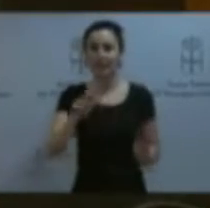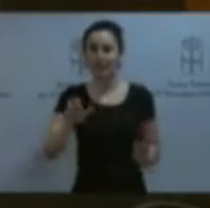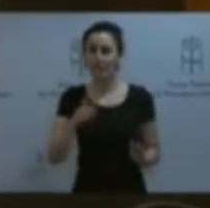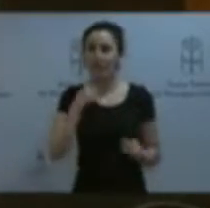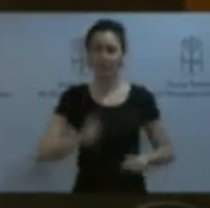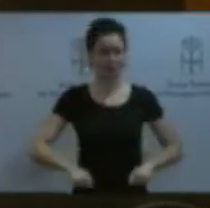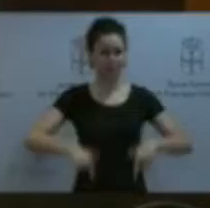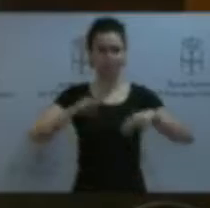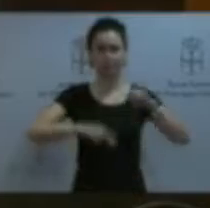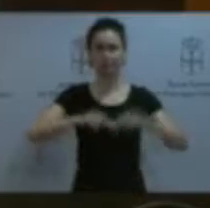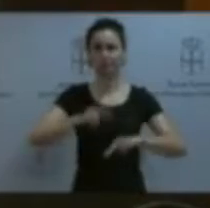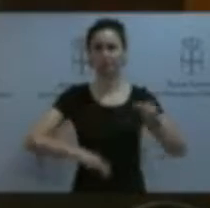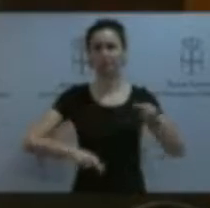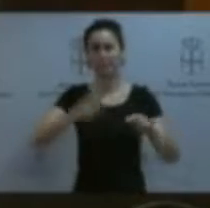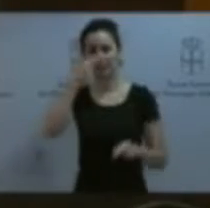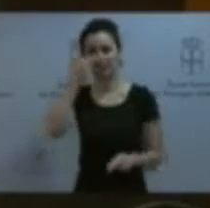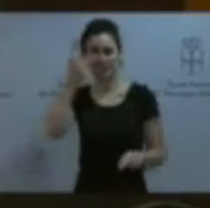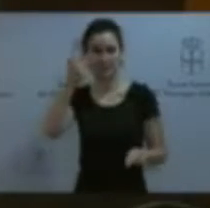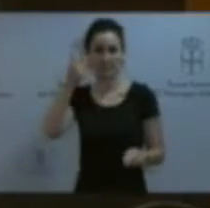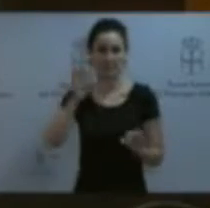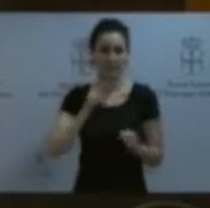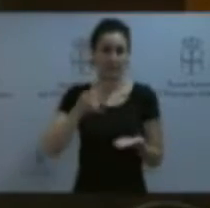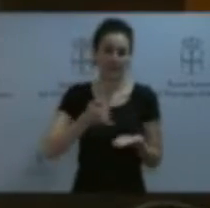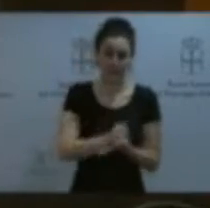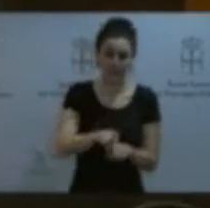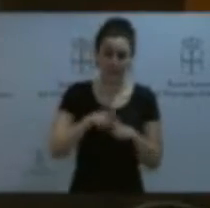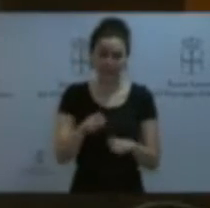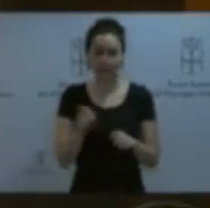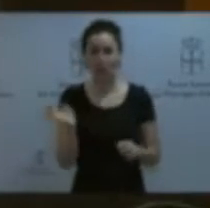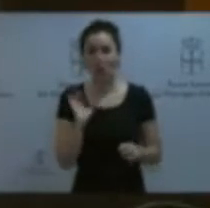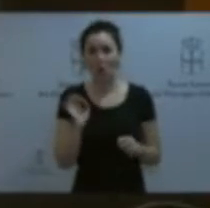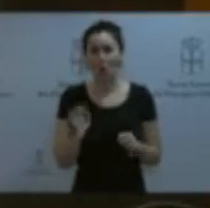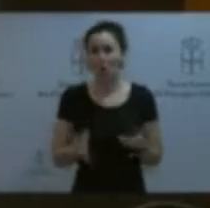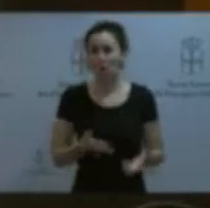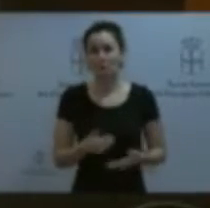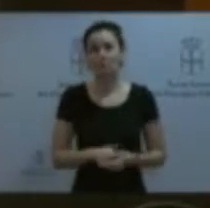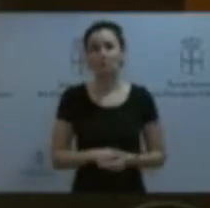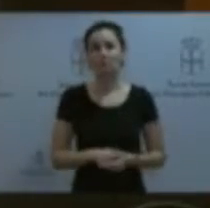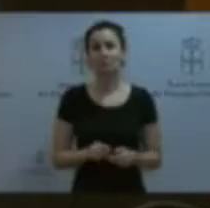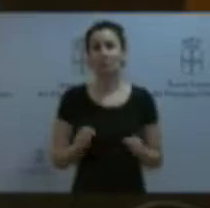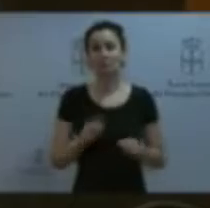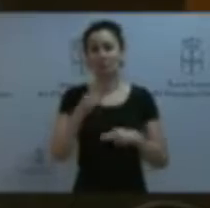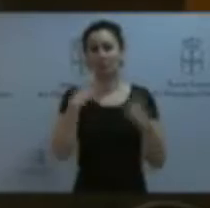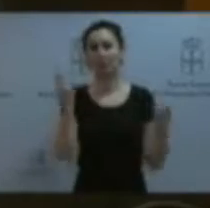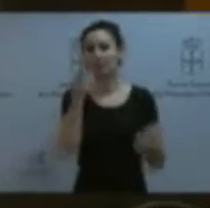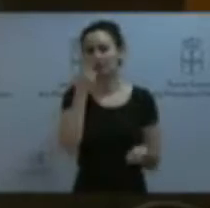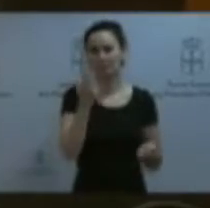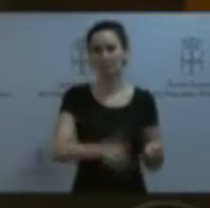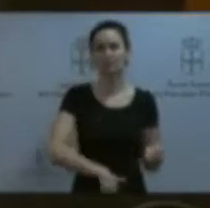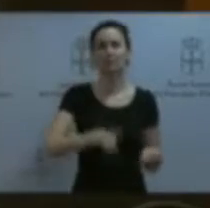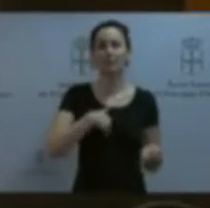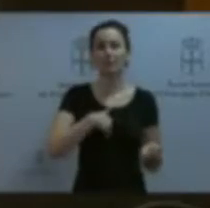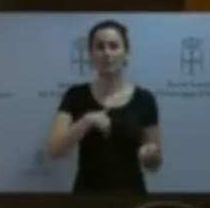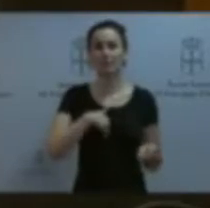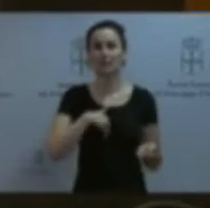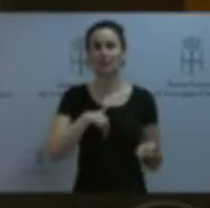urbanizable de interés agropecuario, en realidad actividades agrarias o equipamientos públicos de interés general, ¿no?